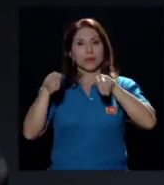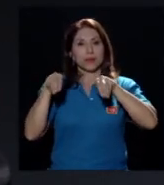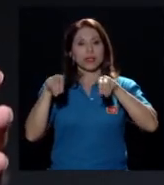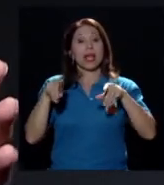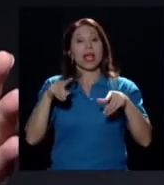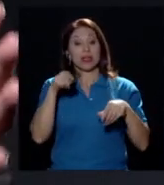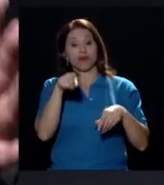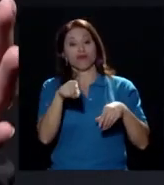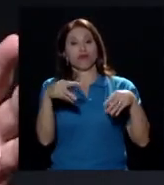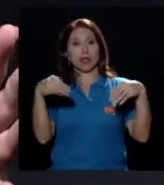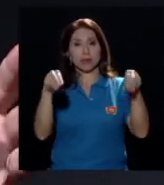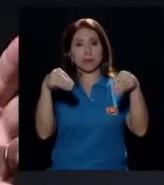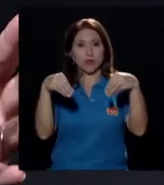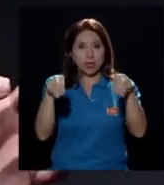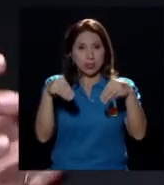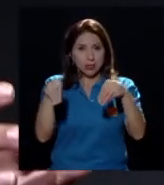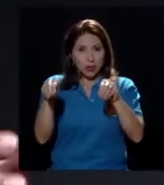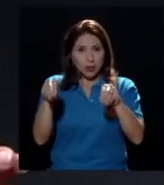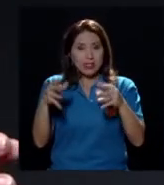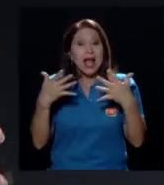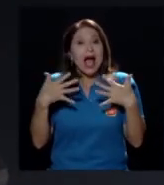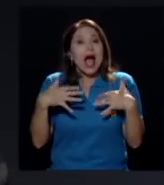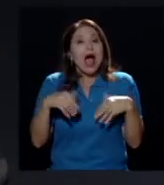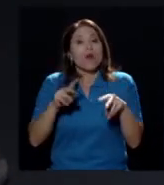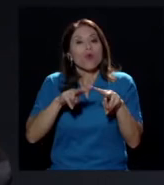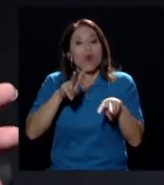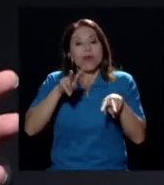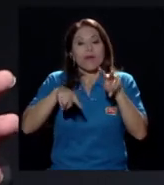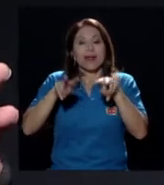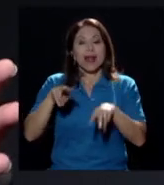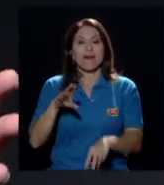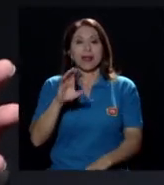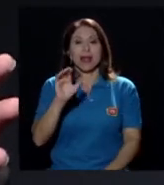exportaciones, aun cuando la variable del CAFTA